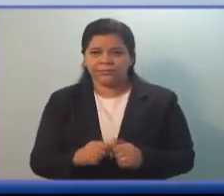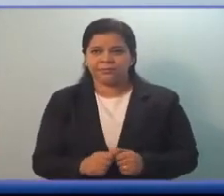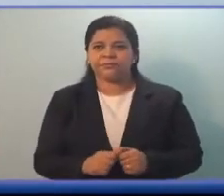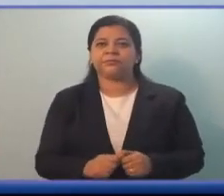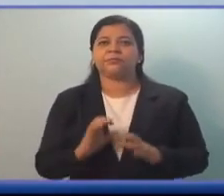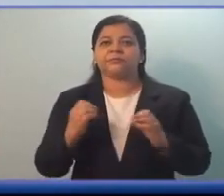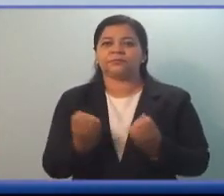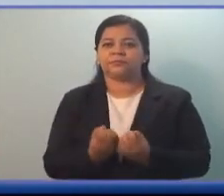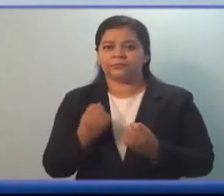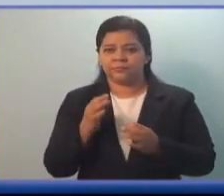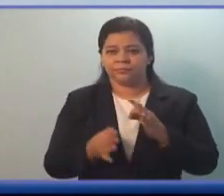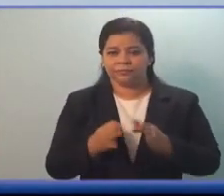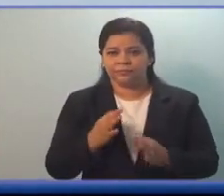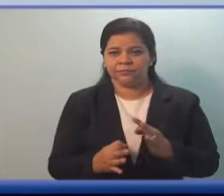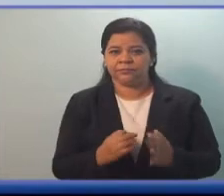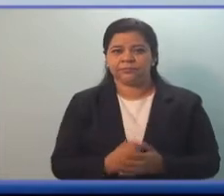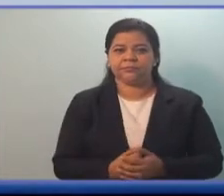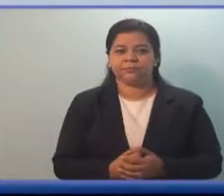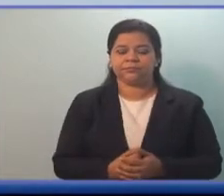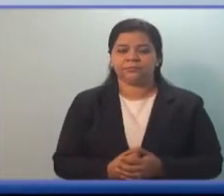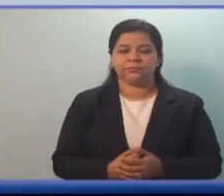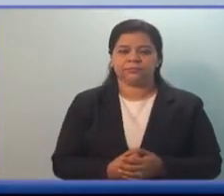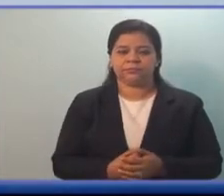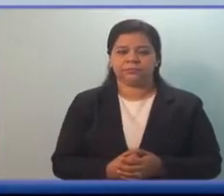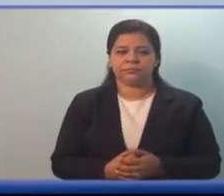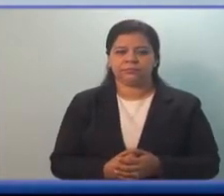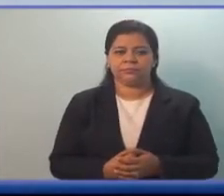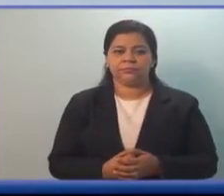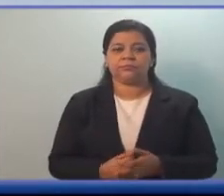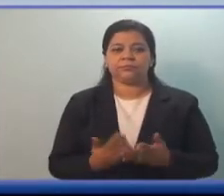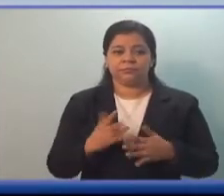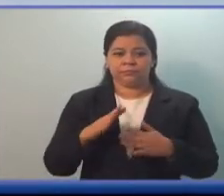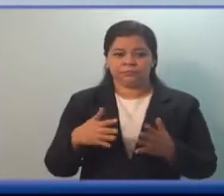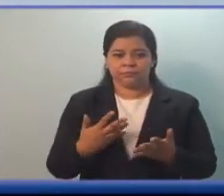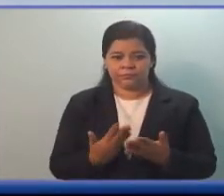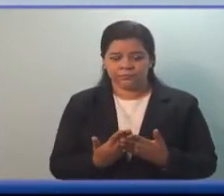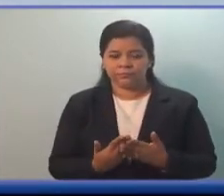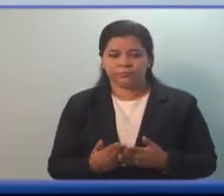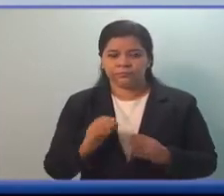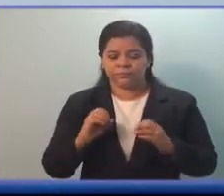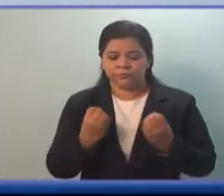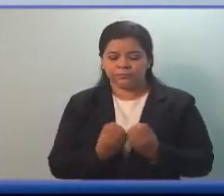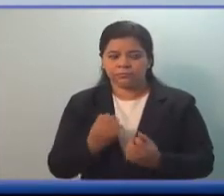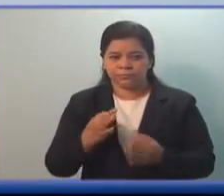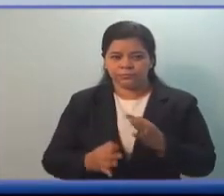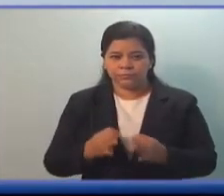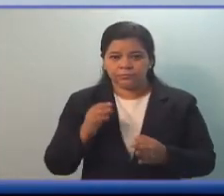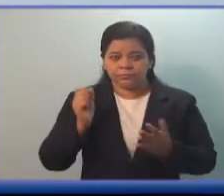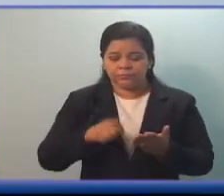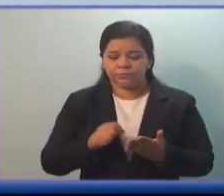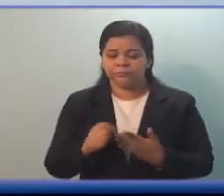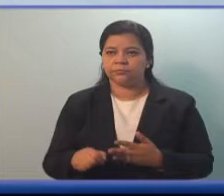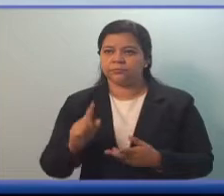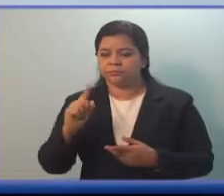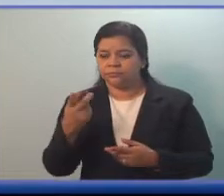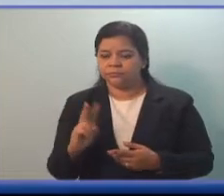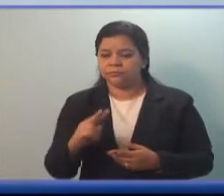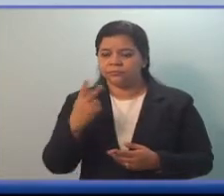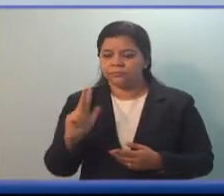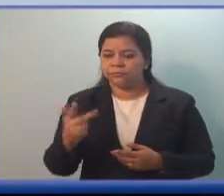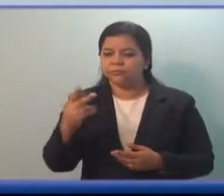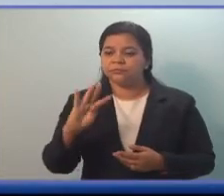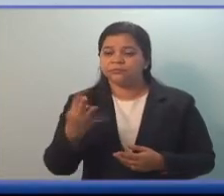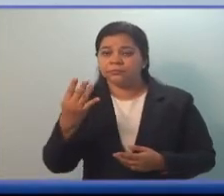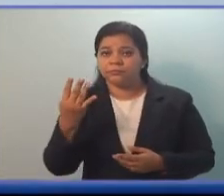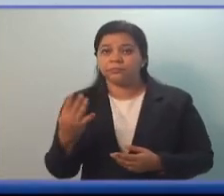funcionarios judiciales, la base, digamos, de categorías. O sea, hay jueces de primera, segunda, tercera, cuarta categoría,